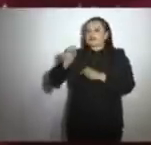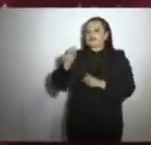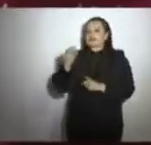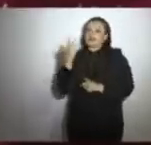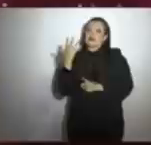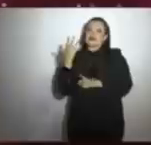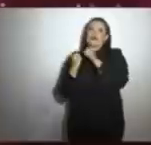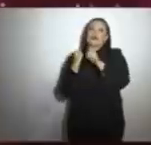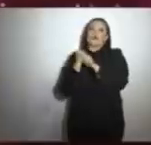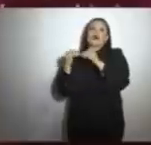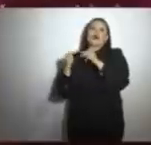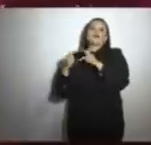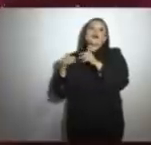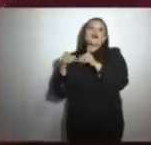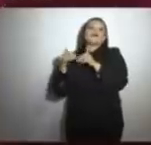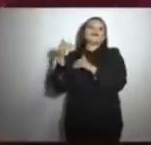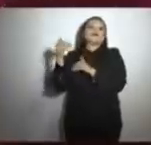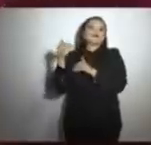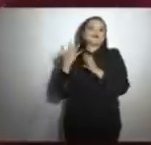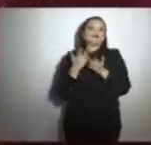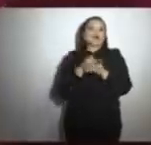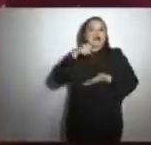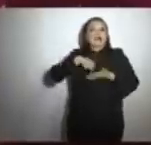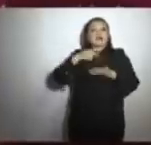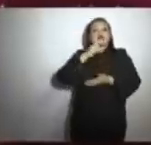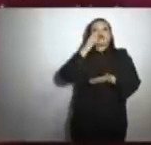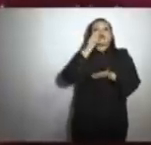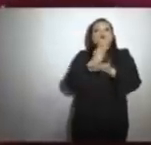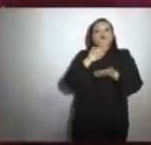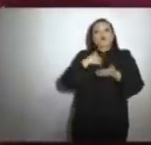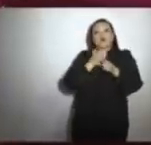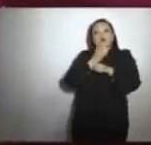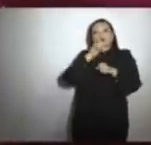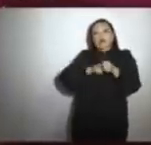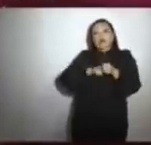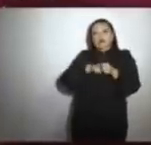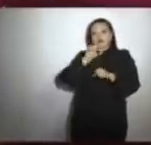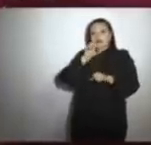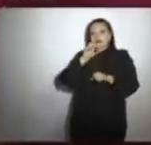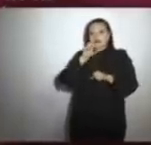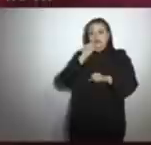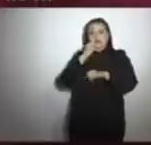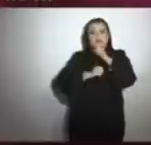adelante. Y es el único estado de la República donde hay este apoyo desde los 60